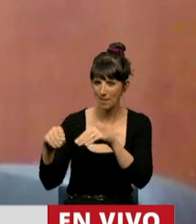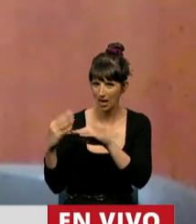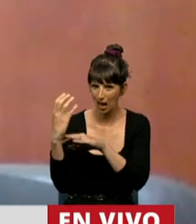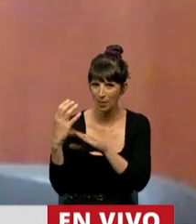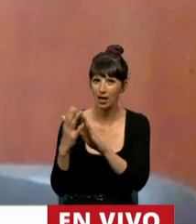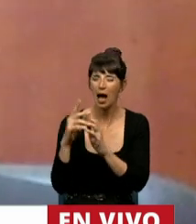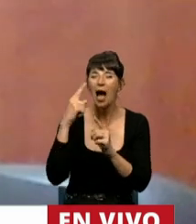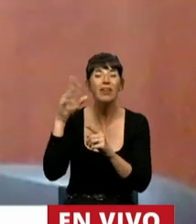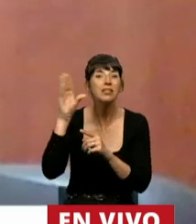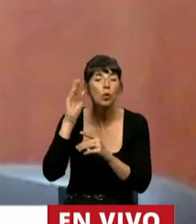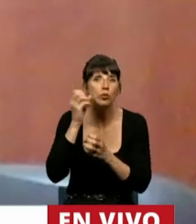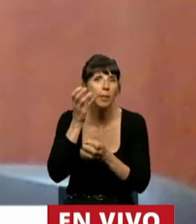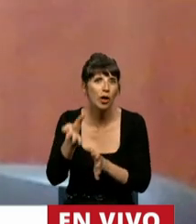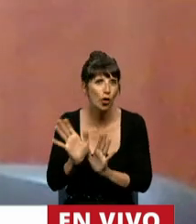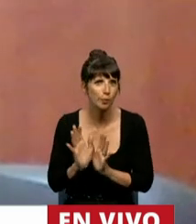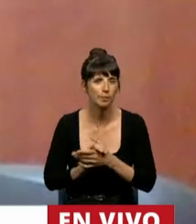Eladio Muchas